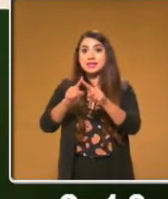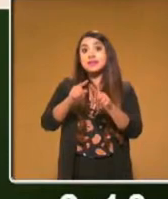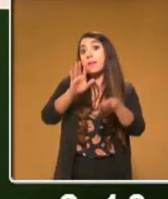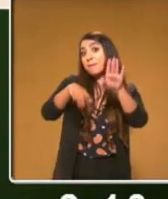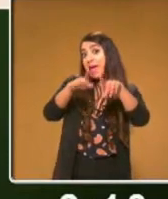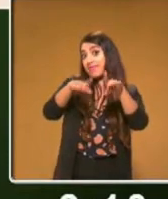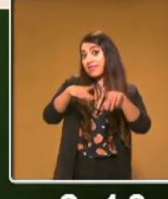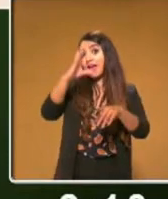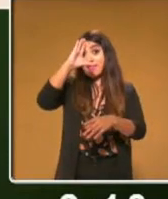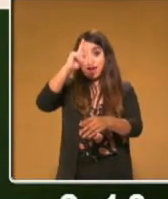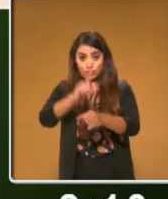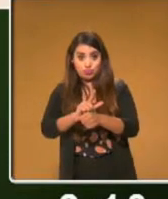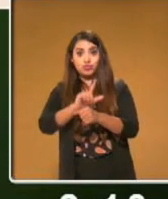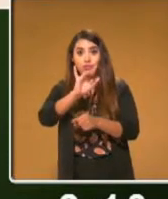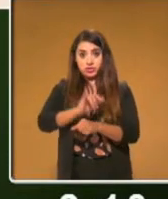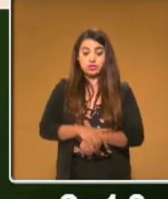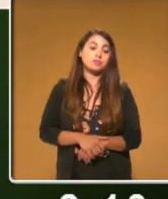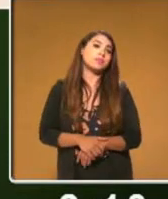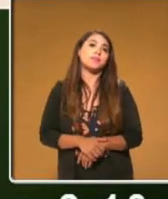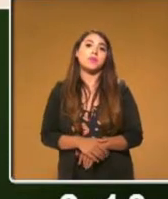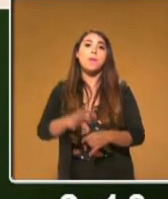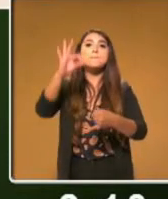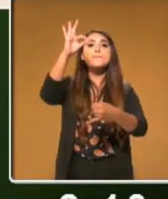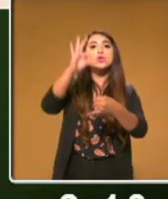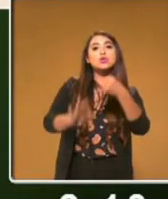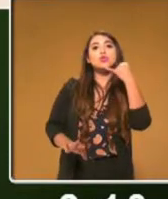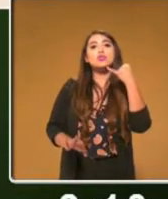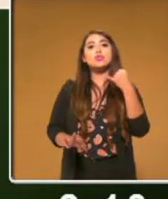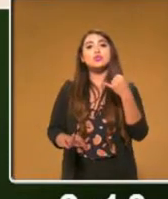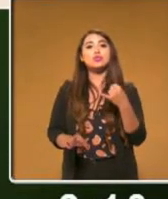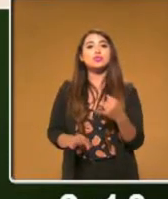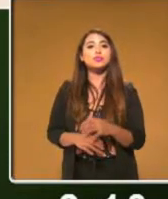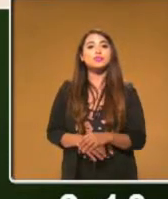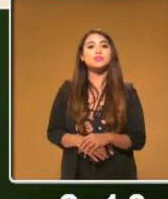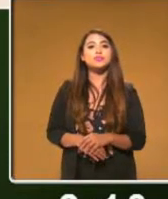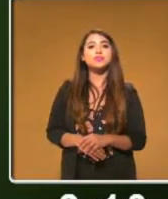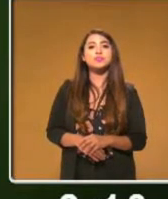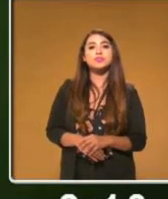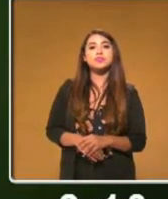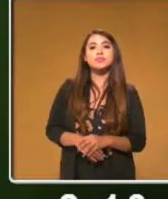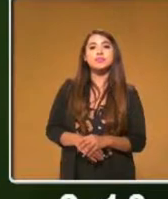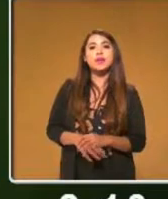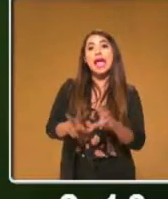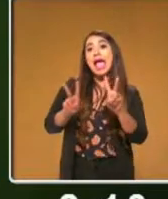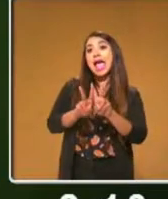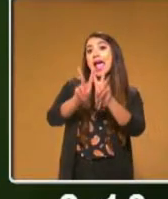encontremos. Por último, jóvenes, tocaremos el tema de